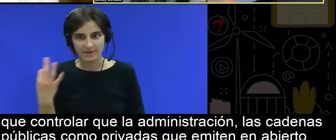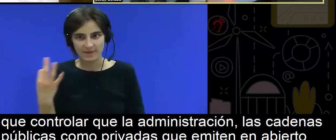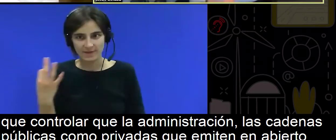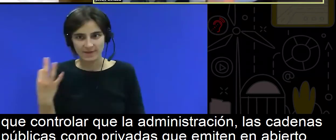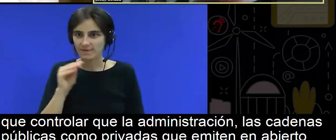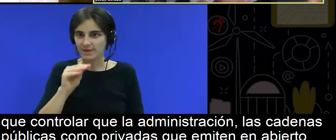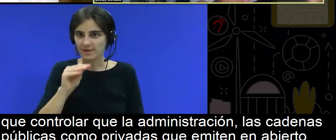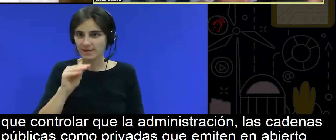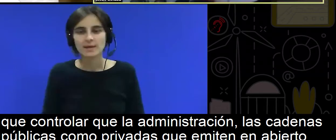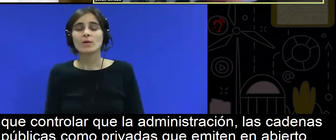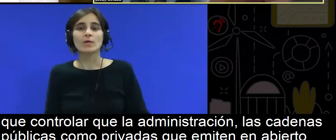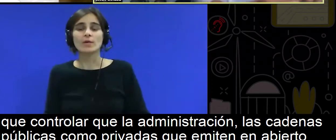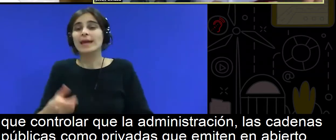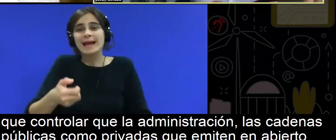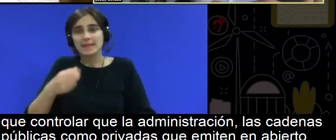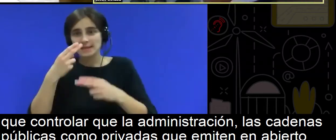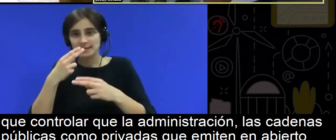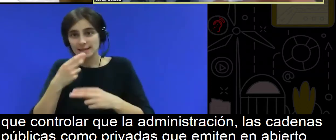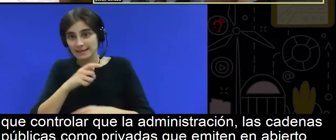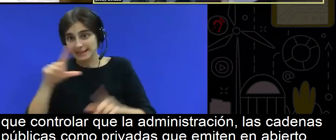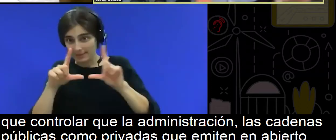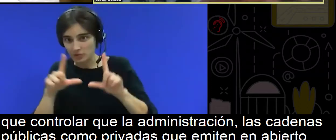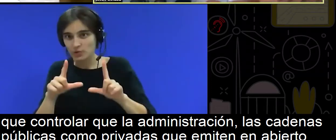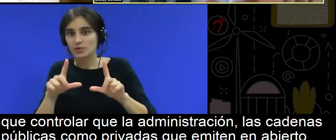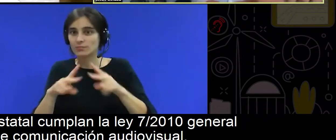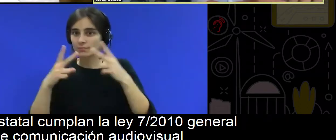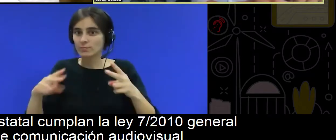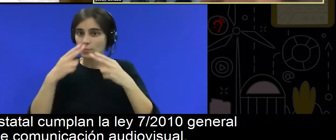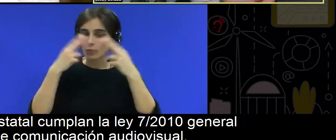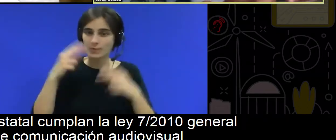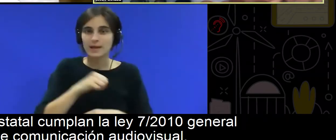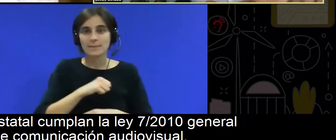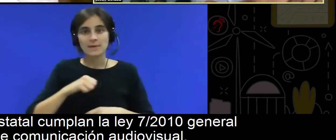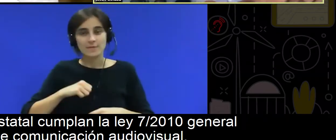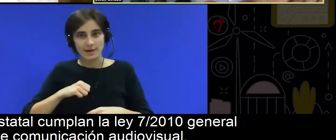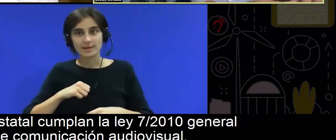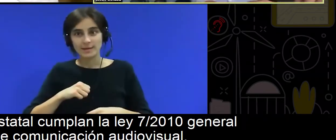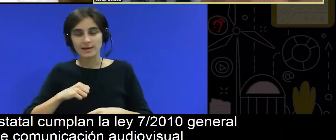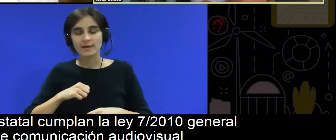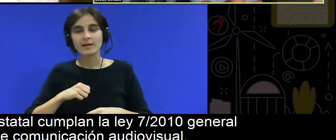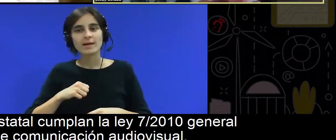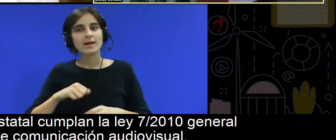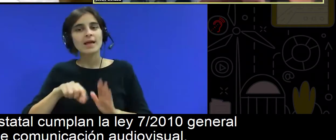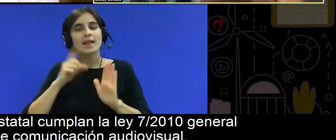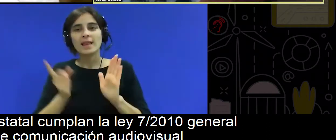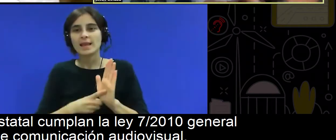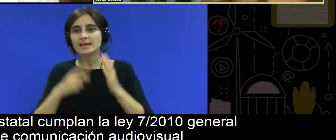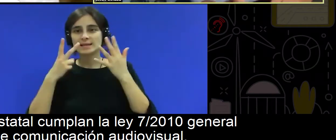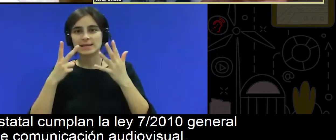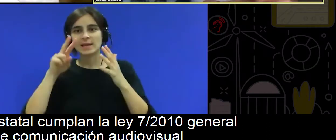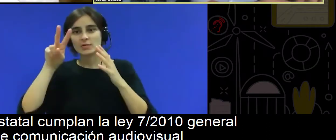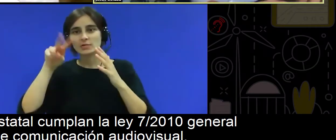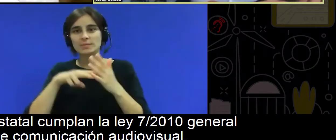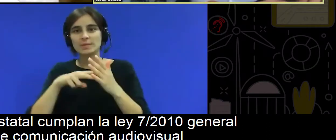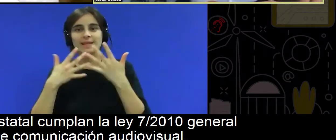cadenas de televisión, tanto públicas como privadas que emiten en abierto a nivel estatal, cumplan la Ley 7/2010 General